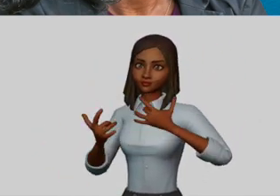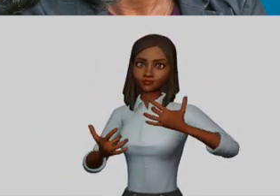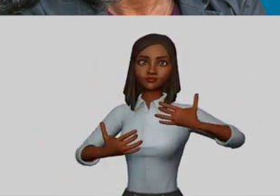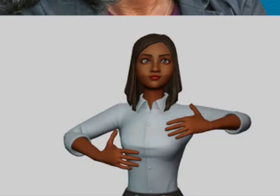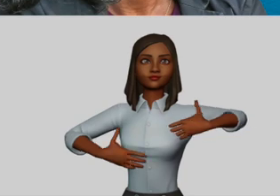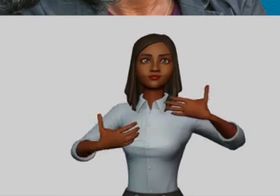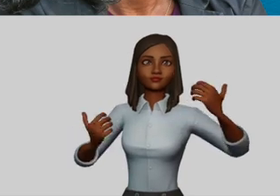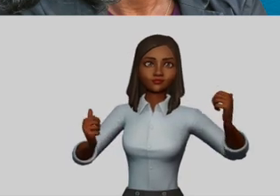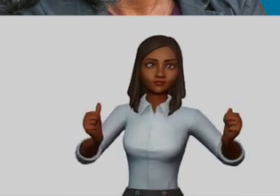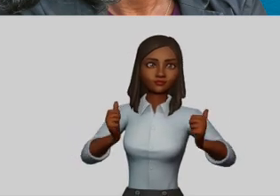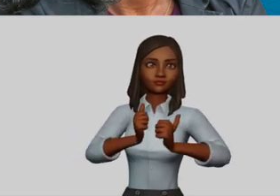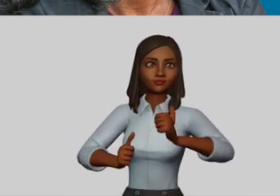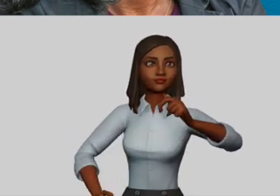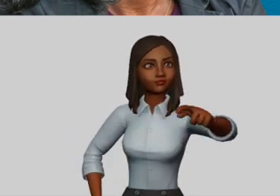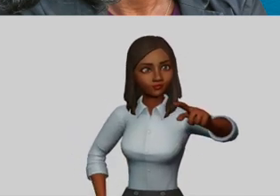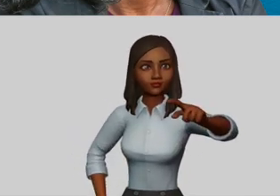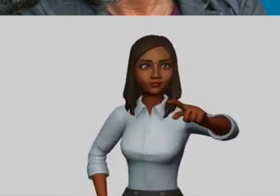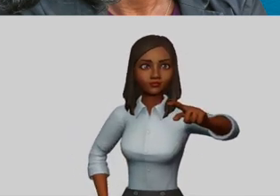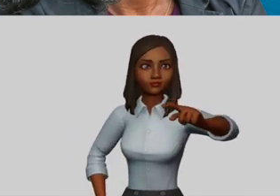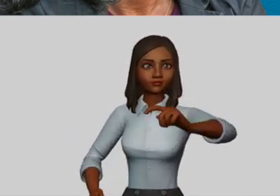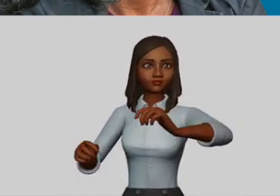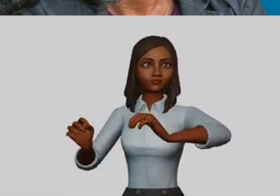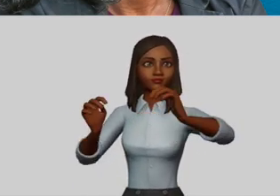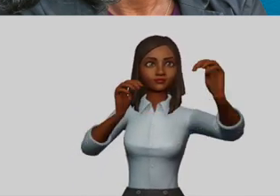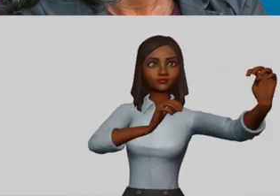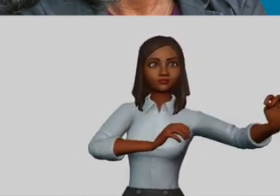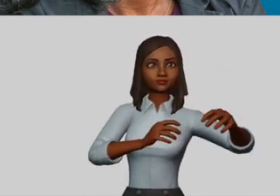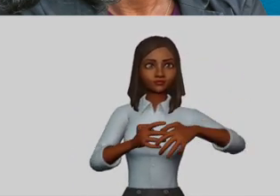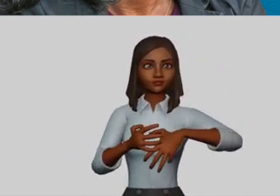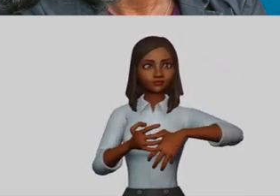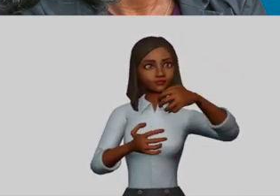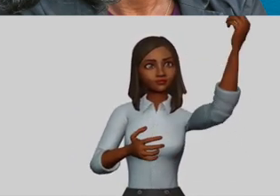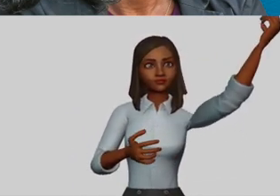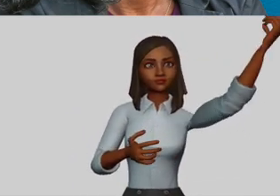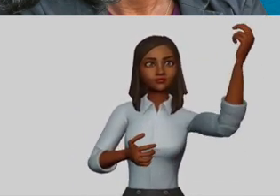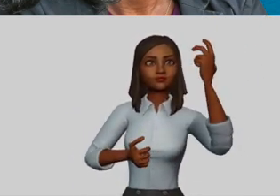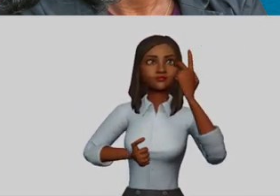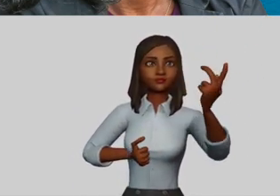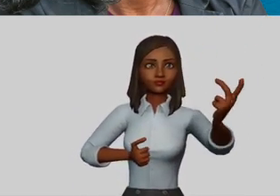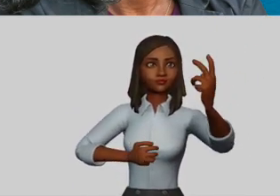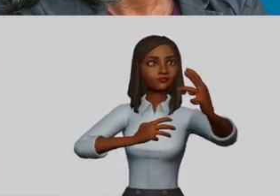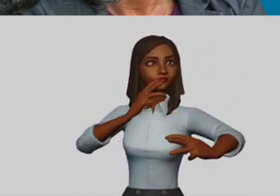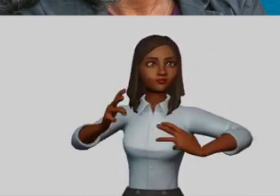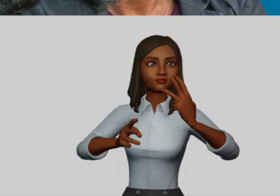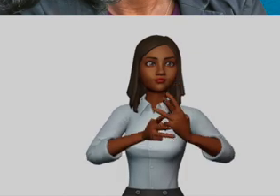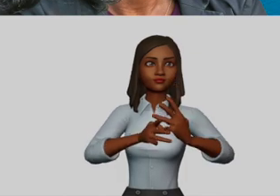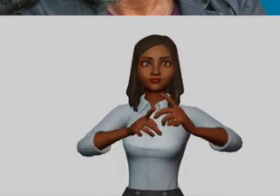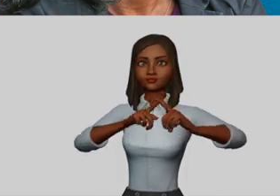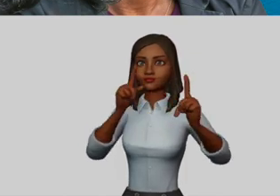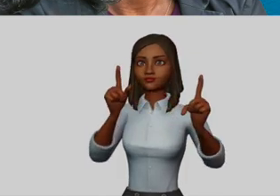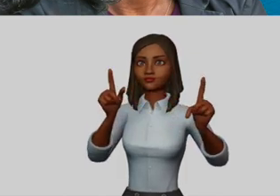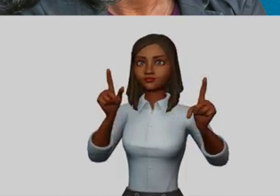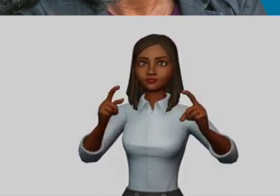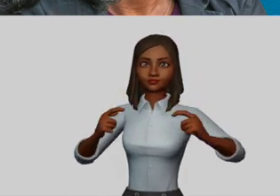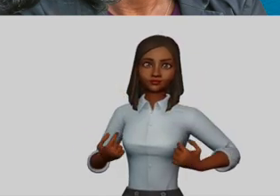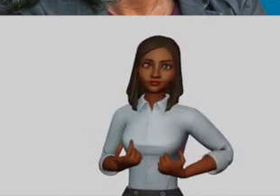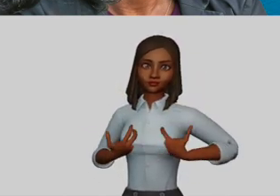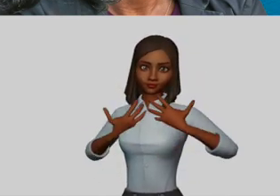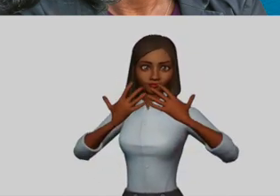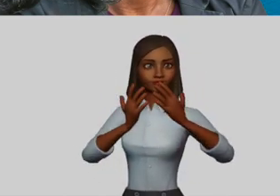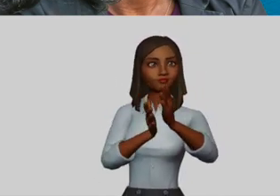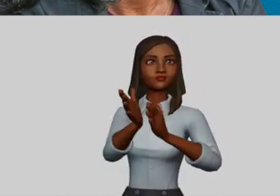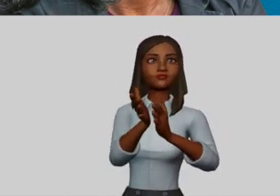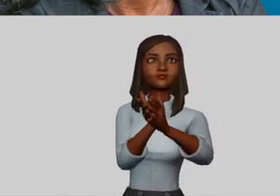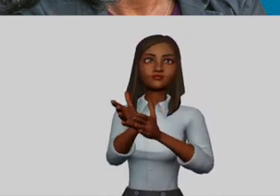hecho mucho de su vida, no se ha casado y ya es mayor, ¿me entiendes? Entonces, eso de verdad es lo que a veces me